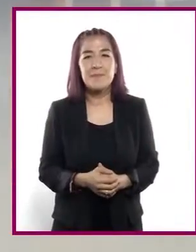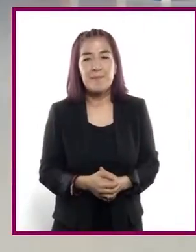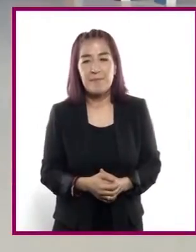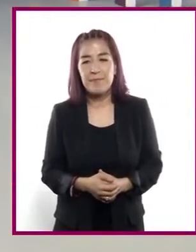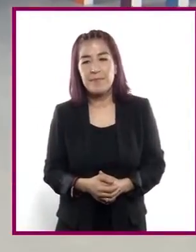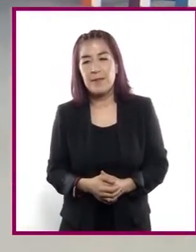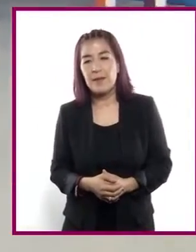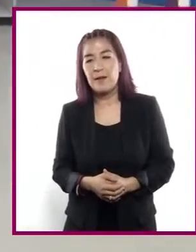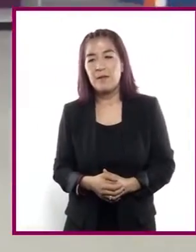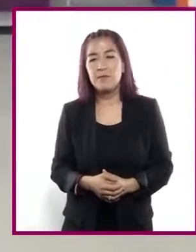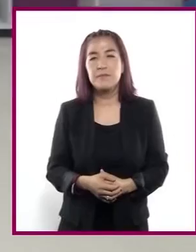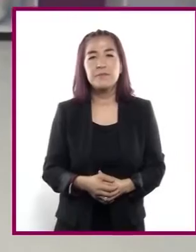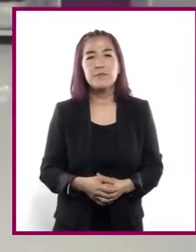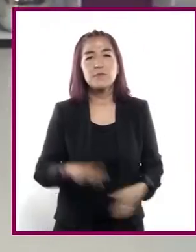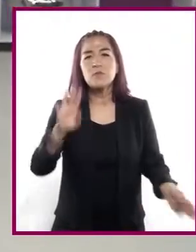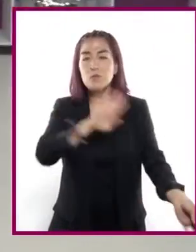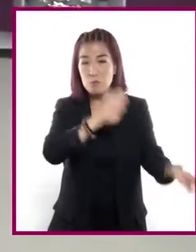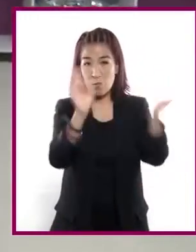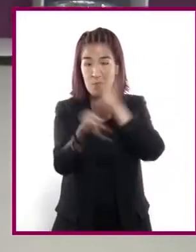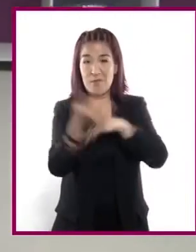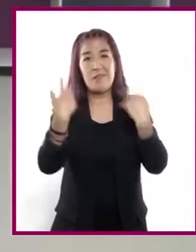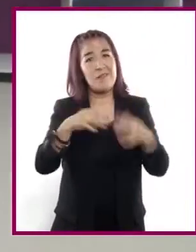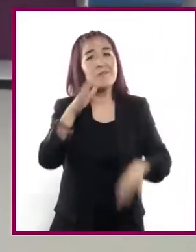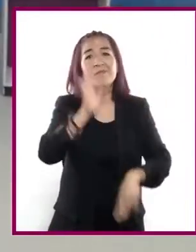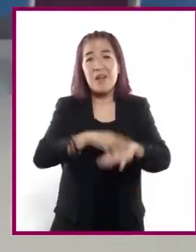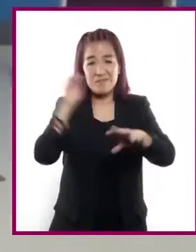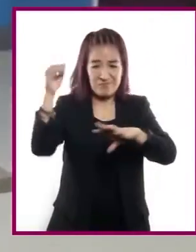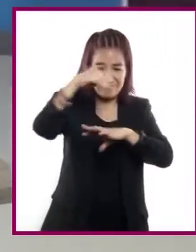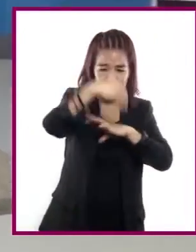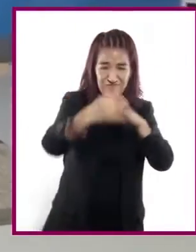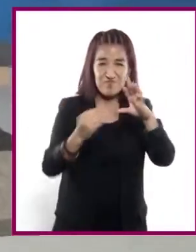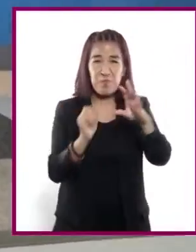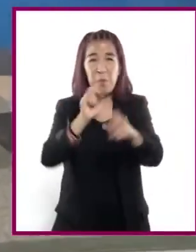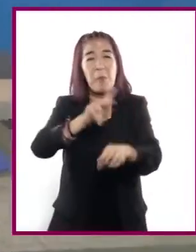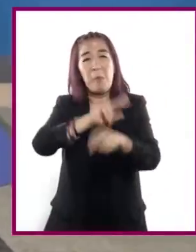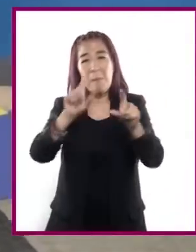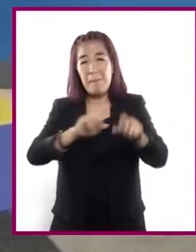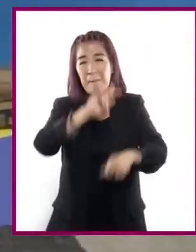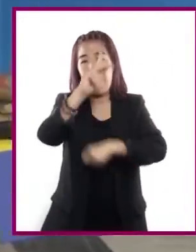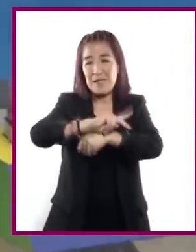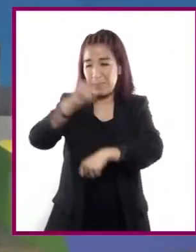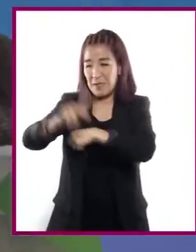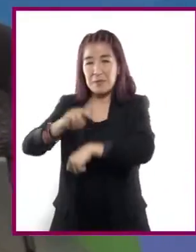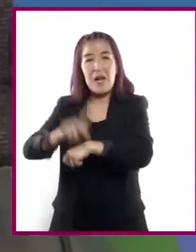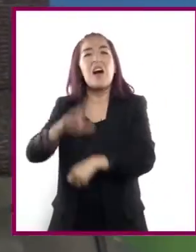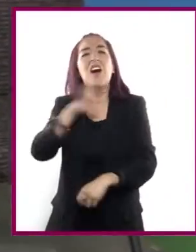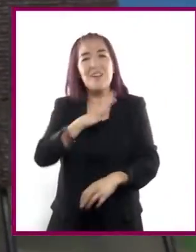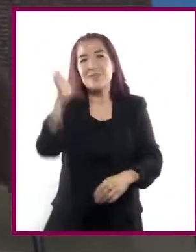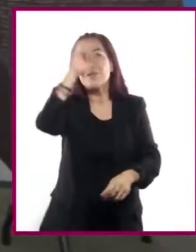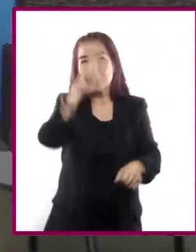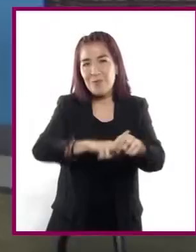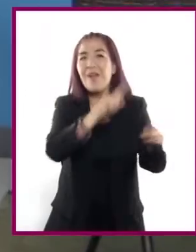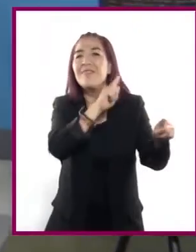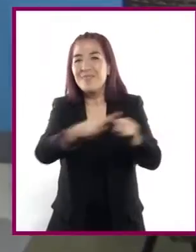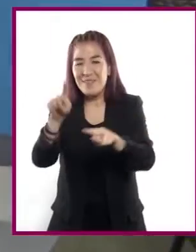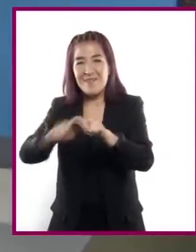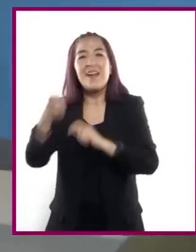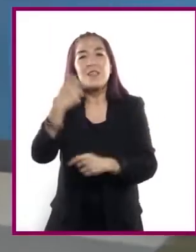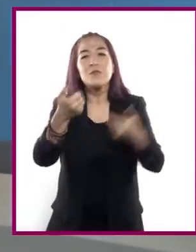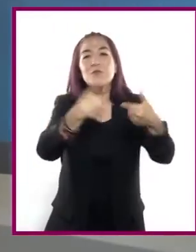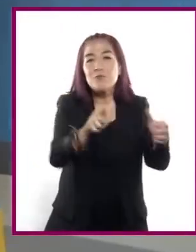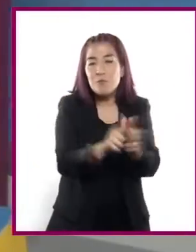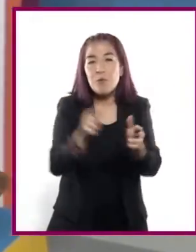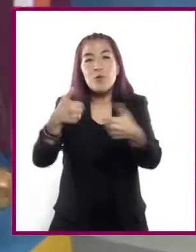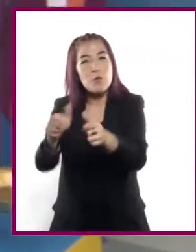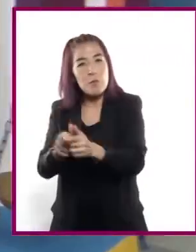mundo, la mayoría de los países son multiculturales, resultado de la presencia de diferentes grupos culturales